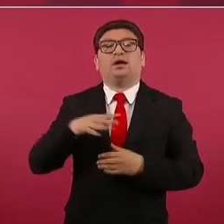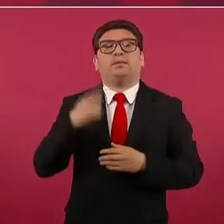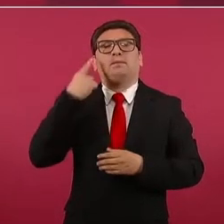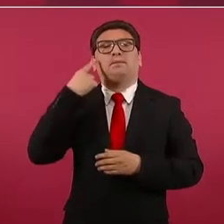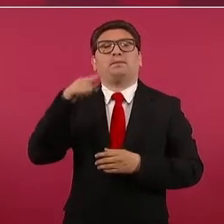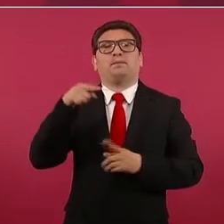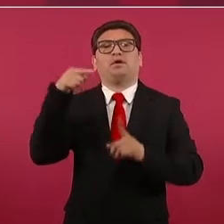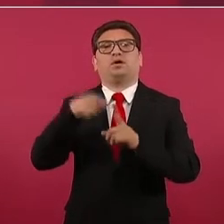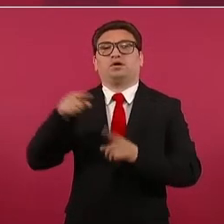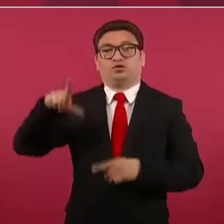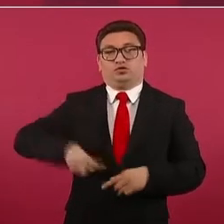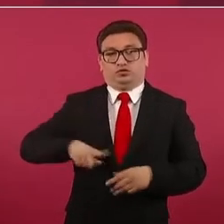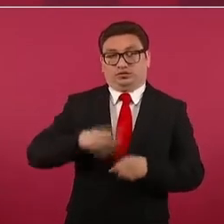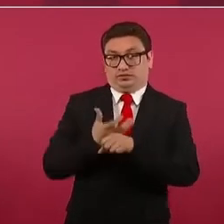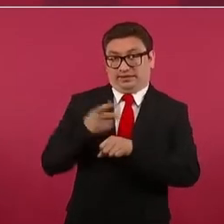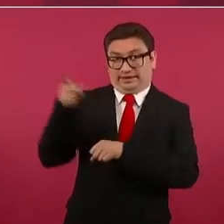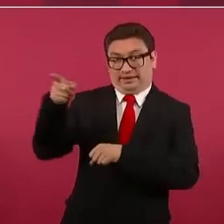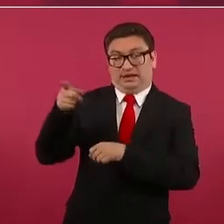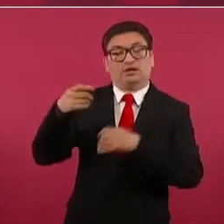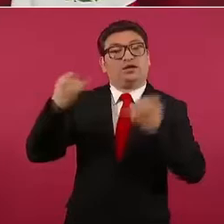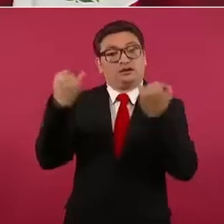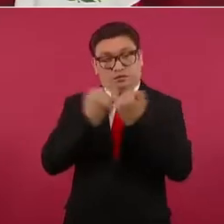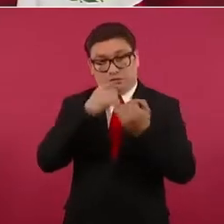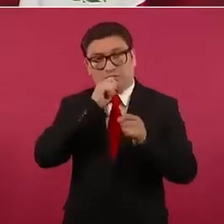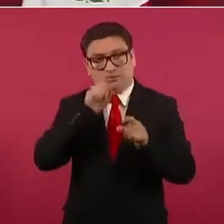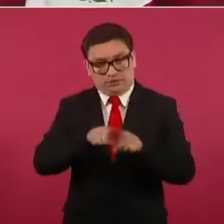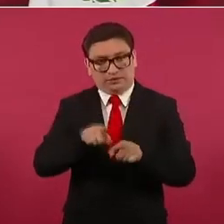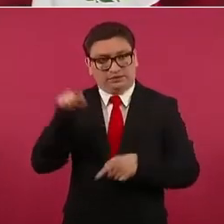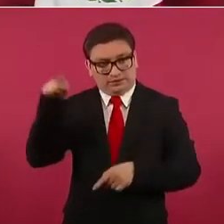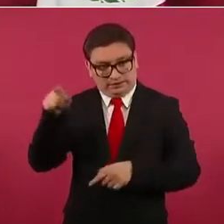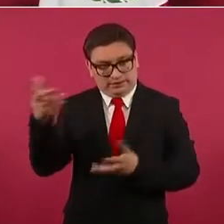para el gobierno de Estados Unidos, también